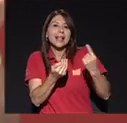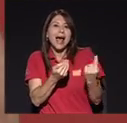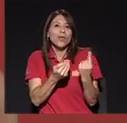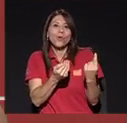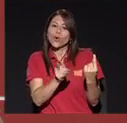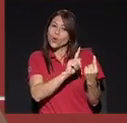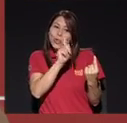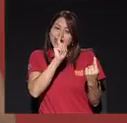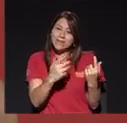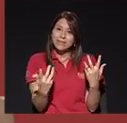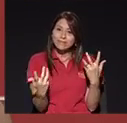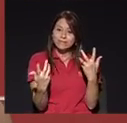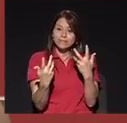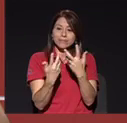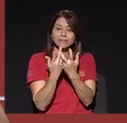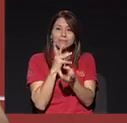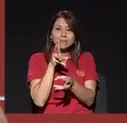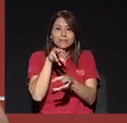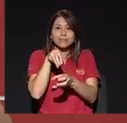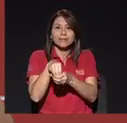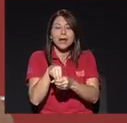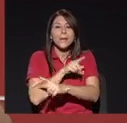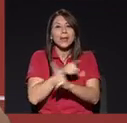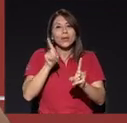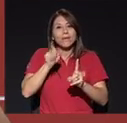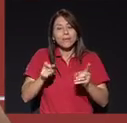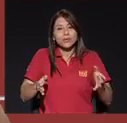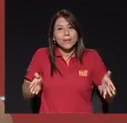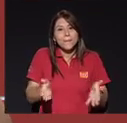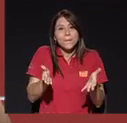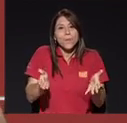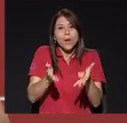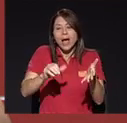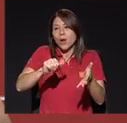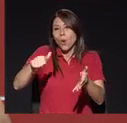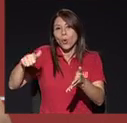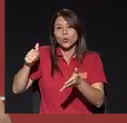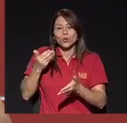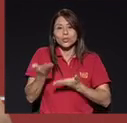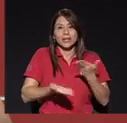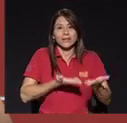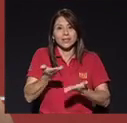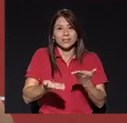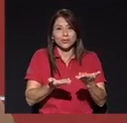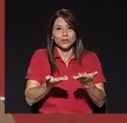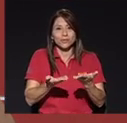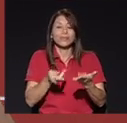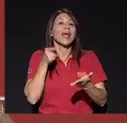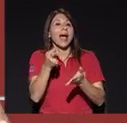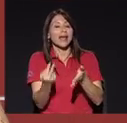de integración, de complementariedad, pero tenemos que ir empujando también a los otros servicios. Y ahí reitero